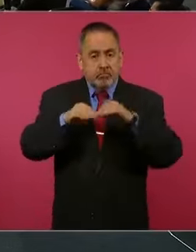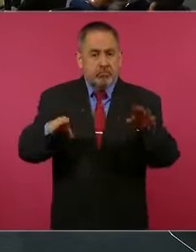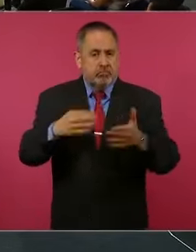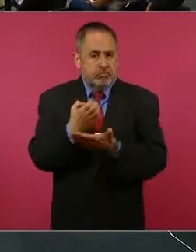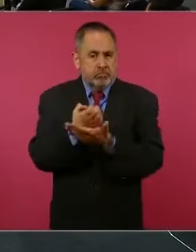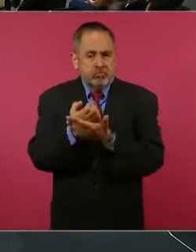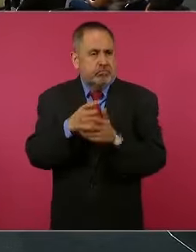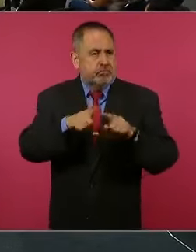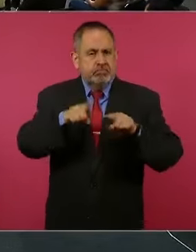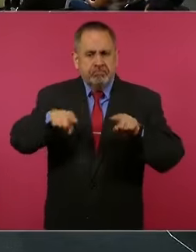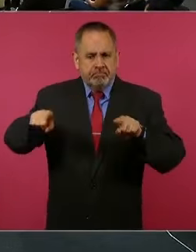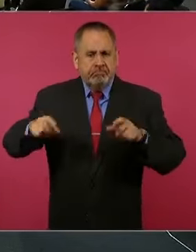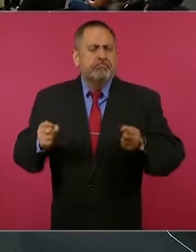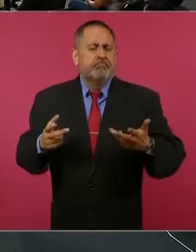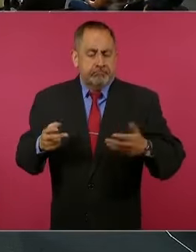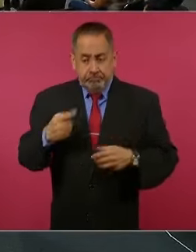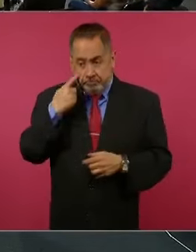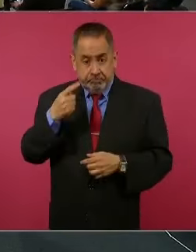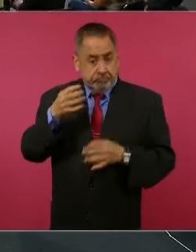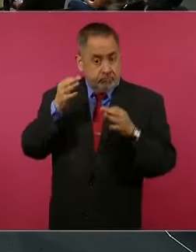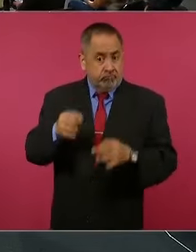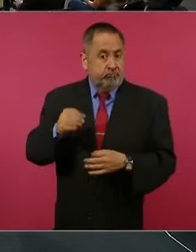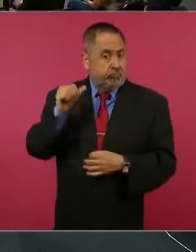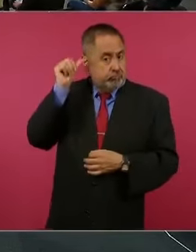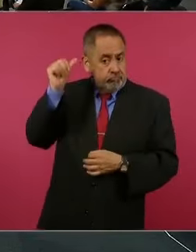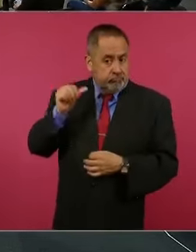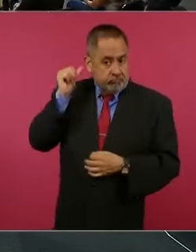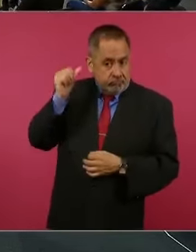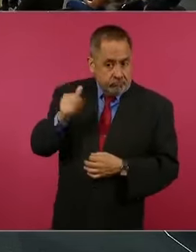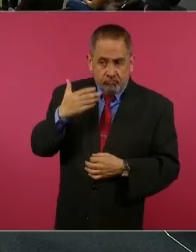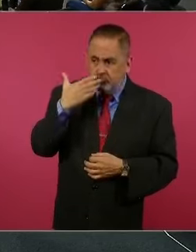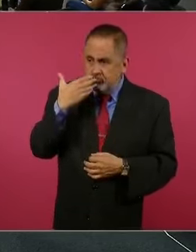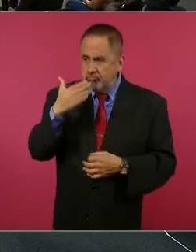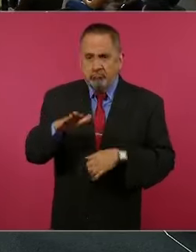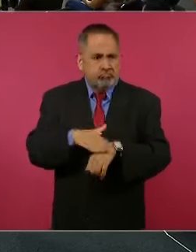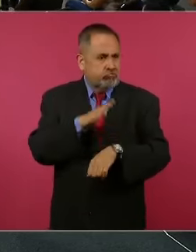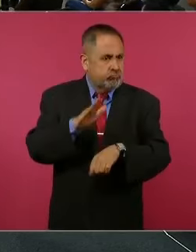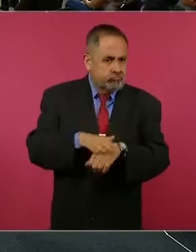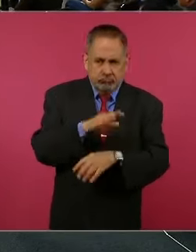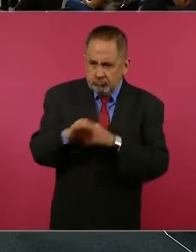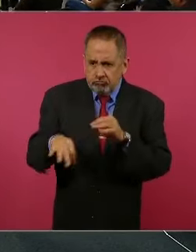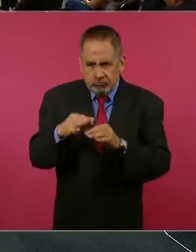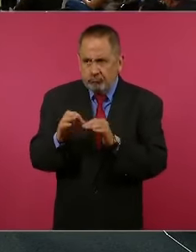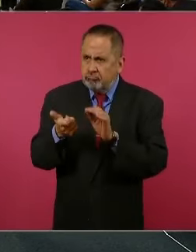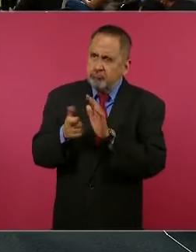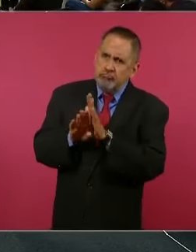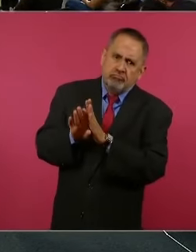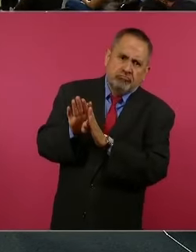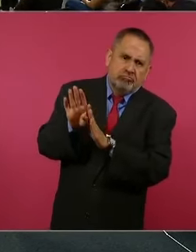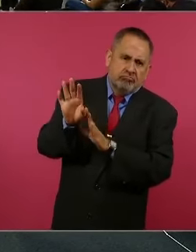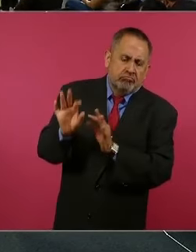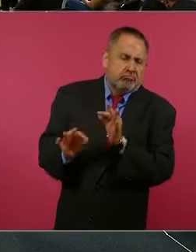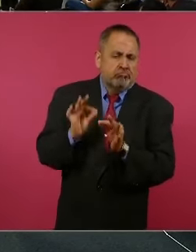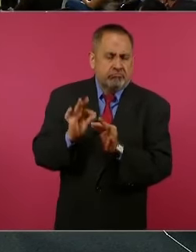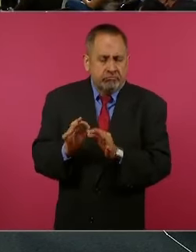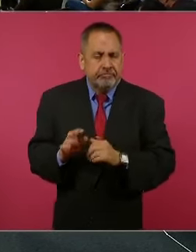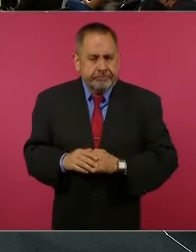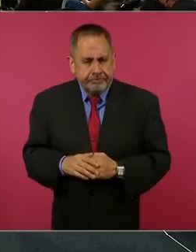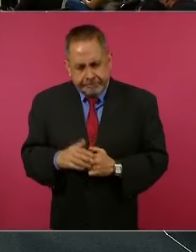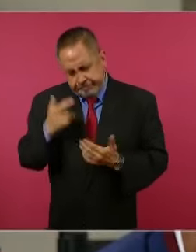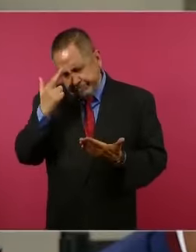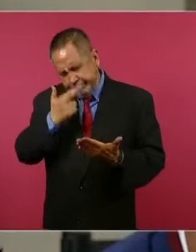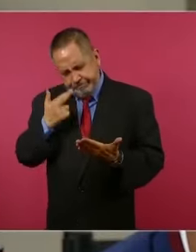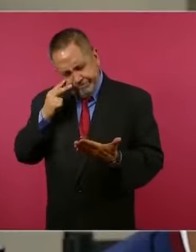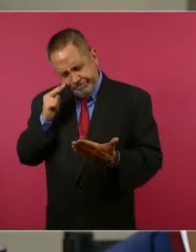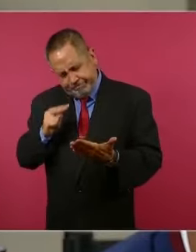económica que confirma no que en el mes de abril siguió el buen desempeño de la economía el crecimiento en particular bueno revisaba Yo hace